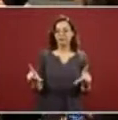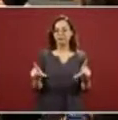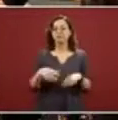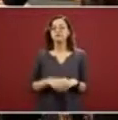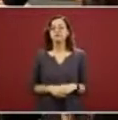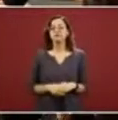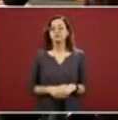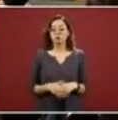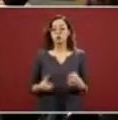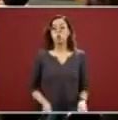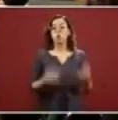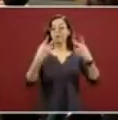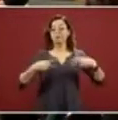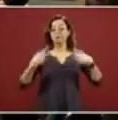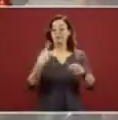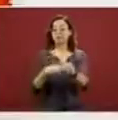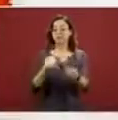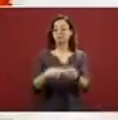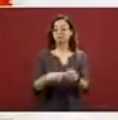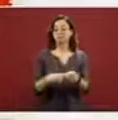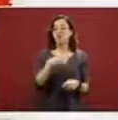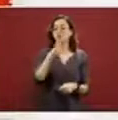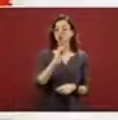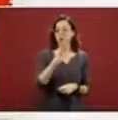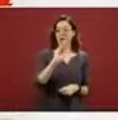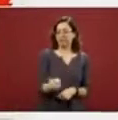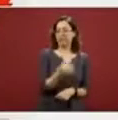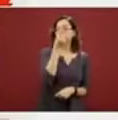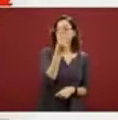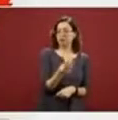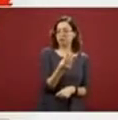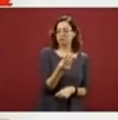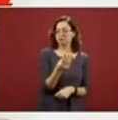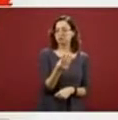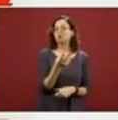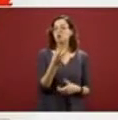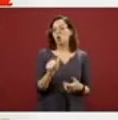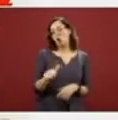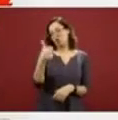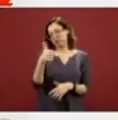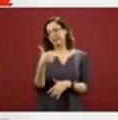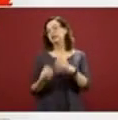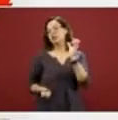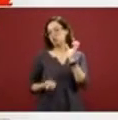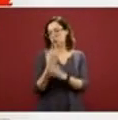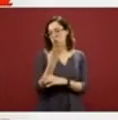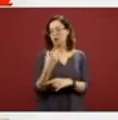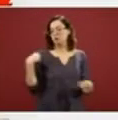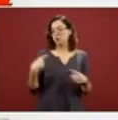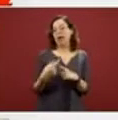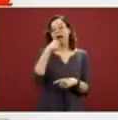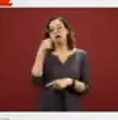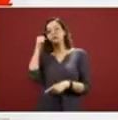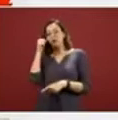casos confirmados son de 93, por lo tanto son 11 nuevos casos que se suman en un lapso de 24